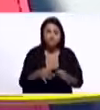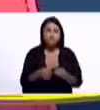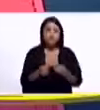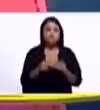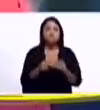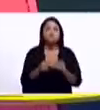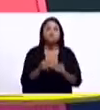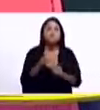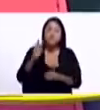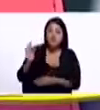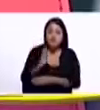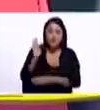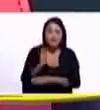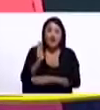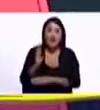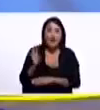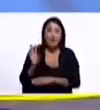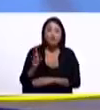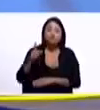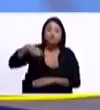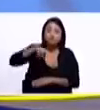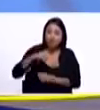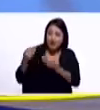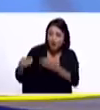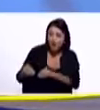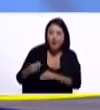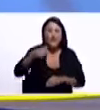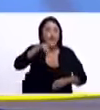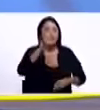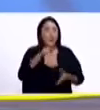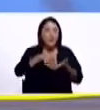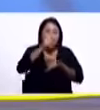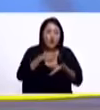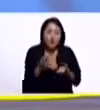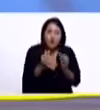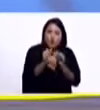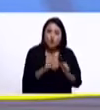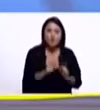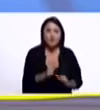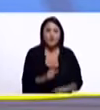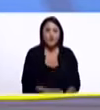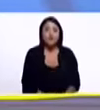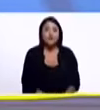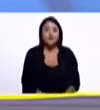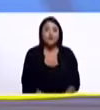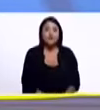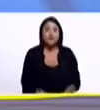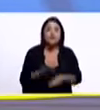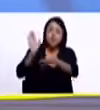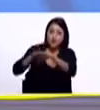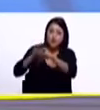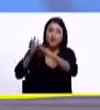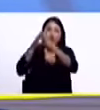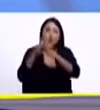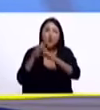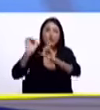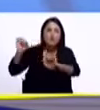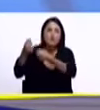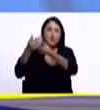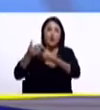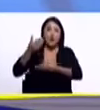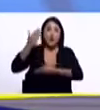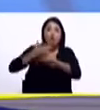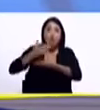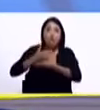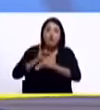de Barbados, los acuerdos de Barbados, y solicitar firmemente que se levanten todas las sanciones